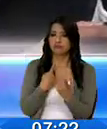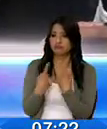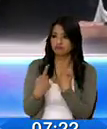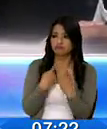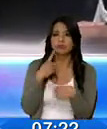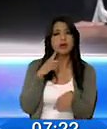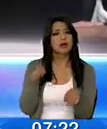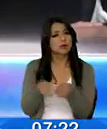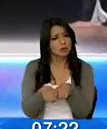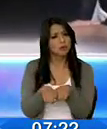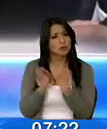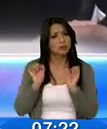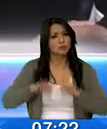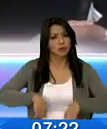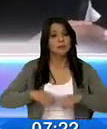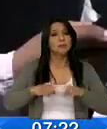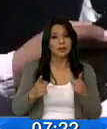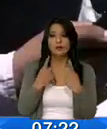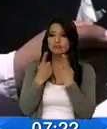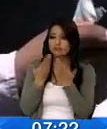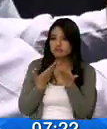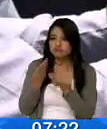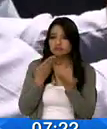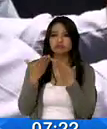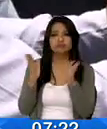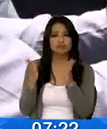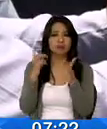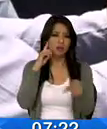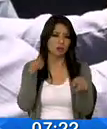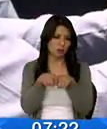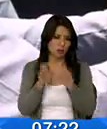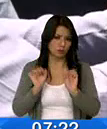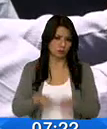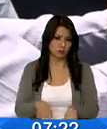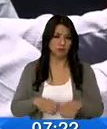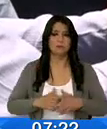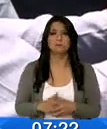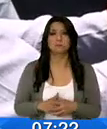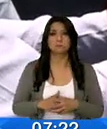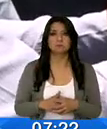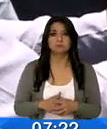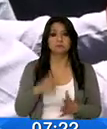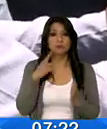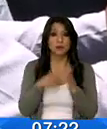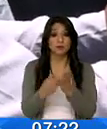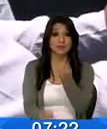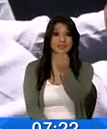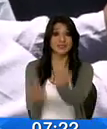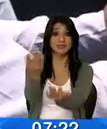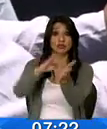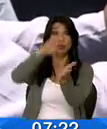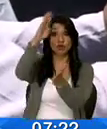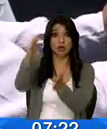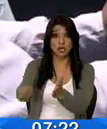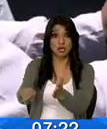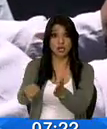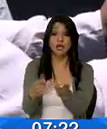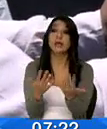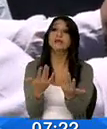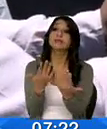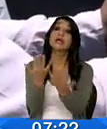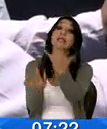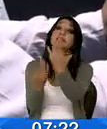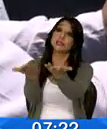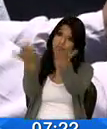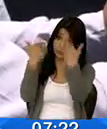buenos acuerdos a través de un diálogo, de un consenso. Cuando nosotros observamos un incendio en una colina, no le decimos